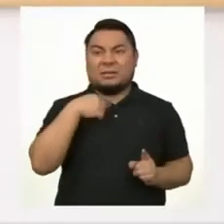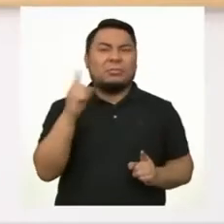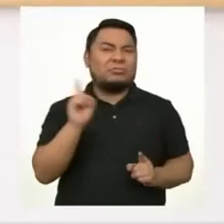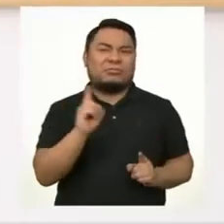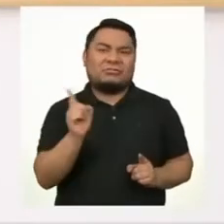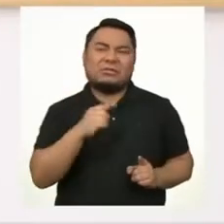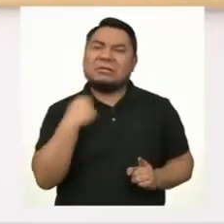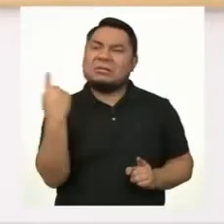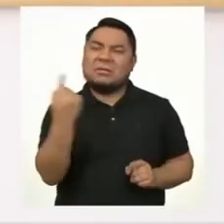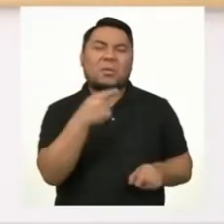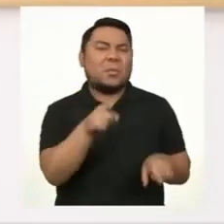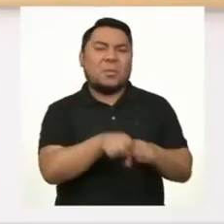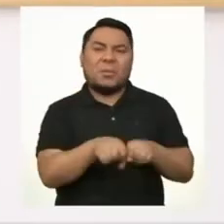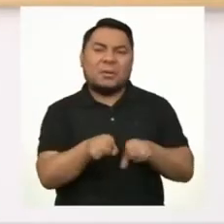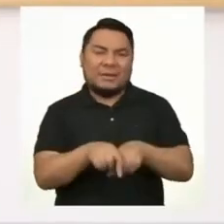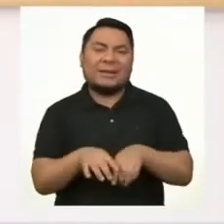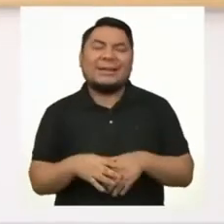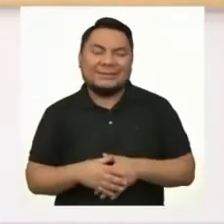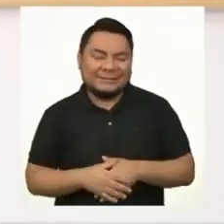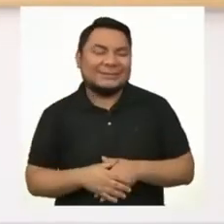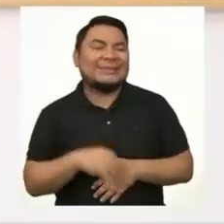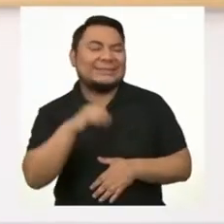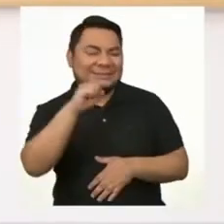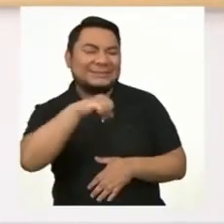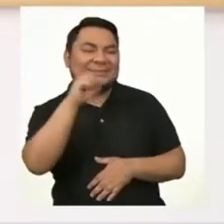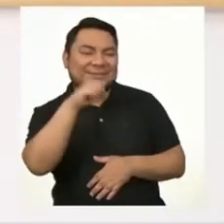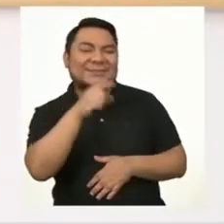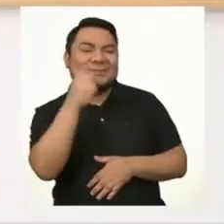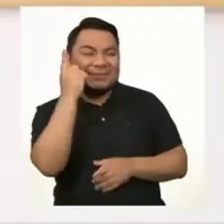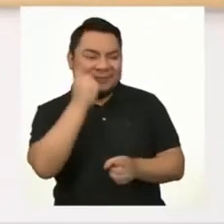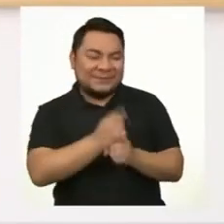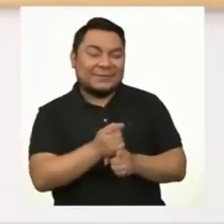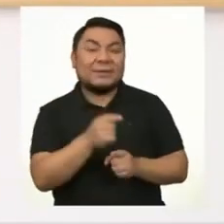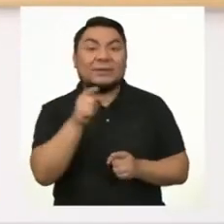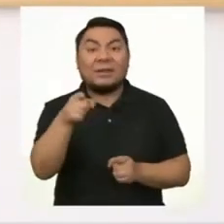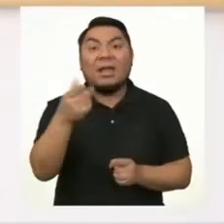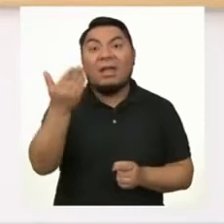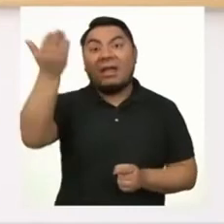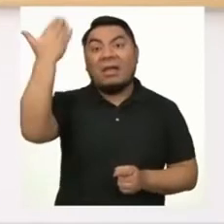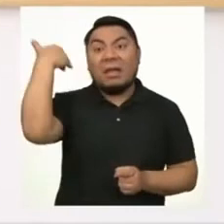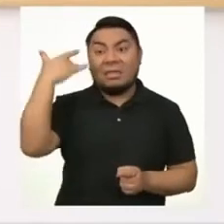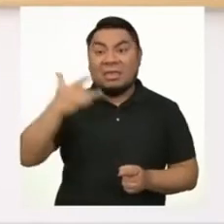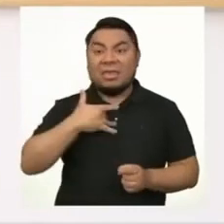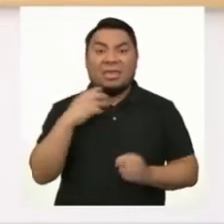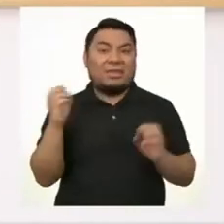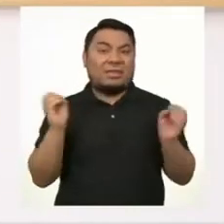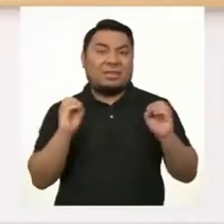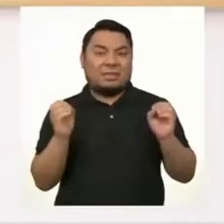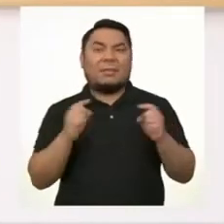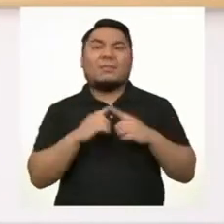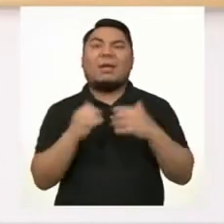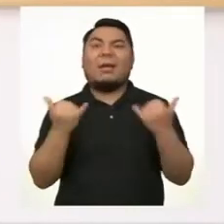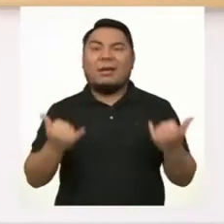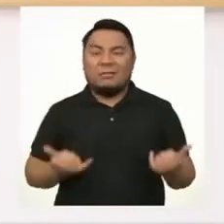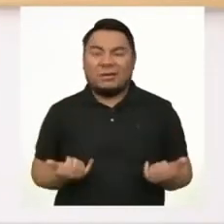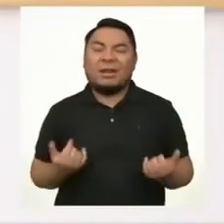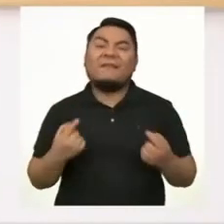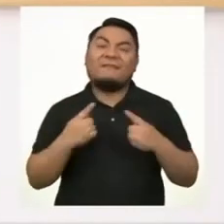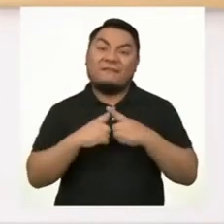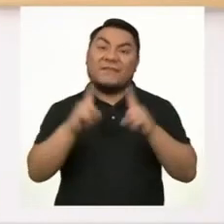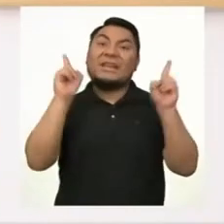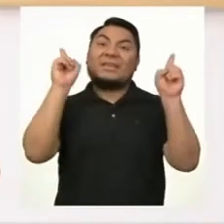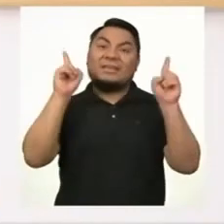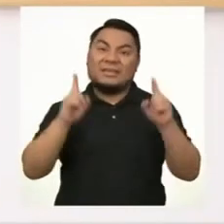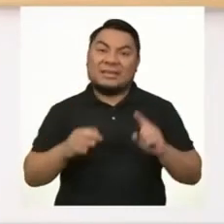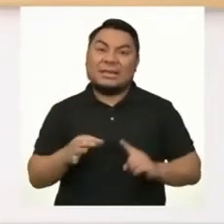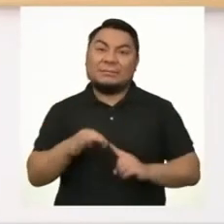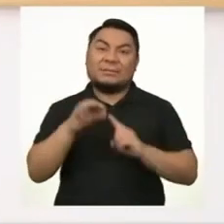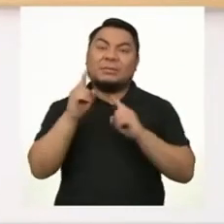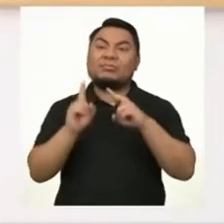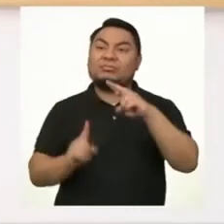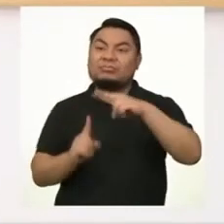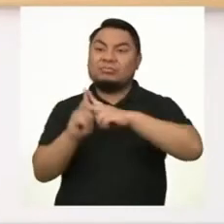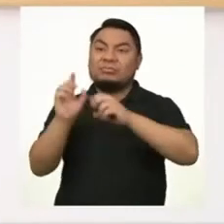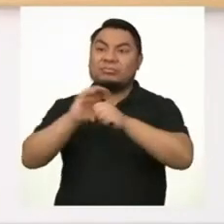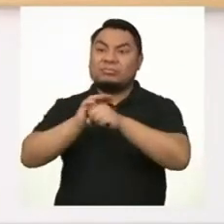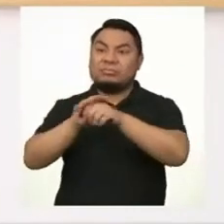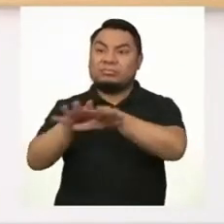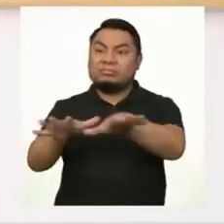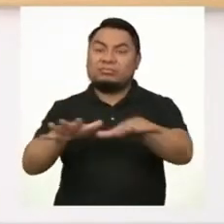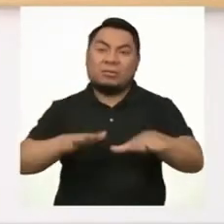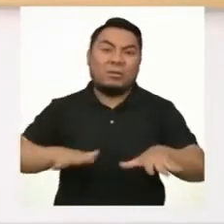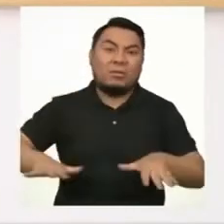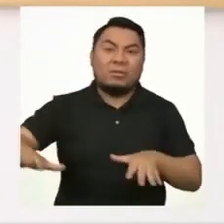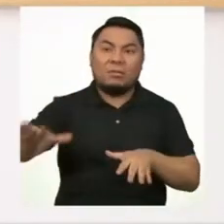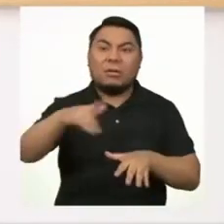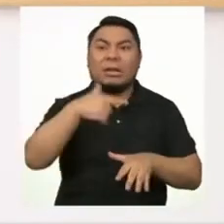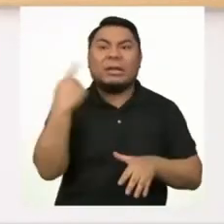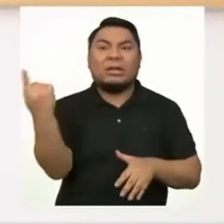Exacto. Tal vez normalmente no nos sentíamos así antes, pero ahora es una situación común, porque estamos viviendo una